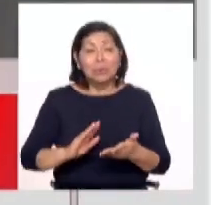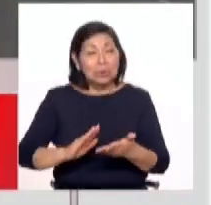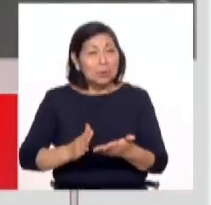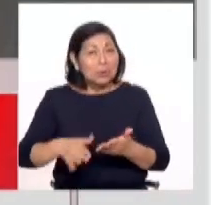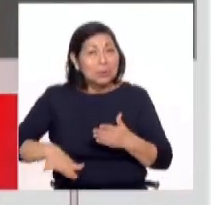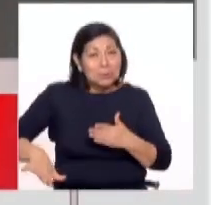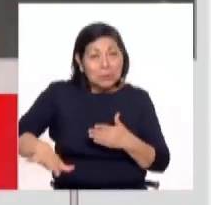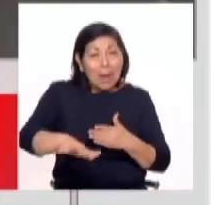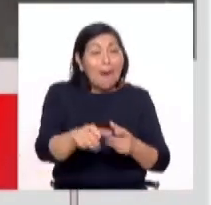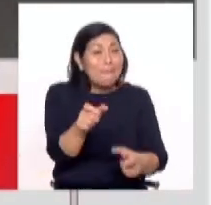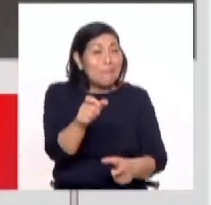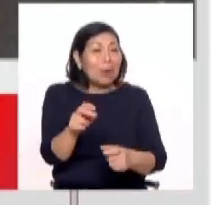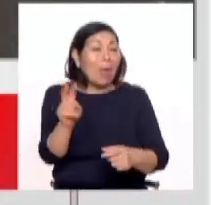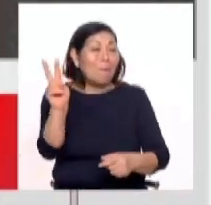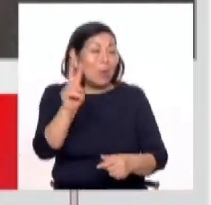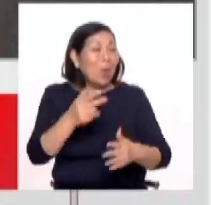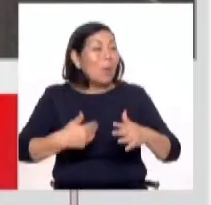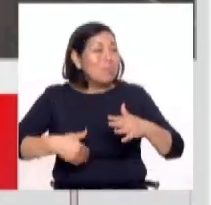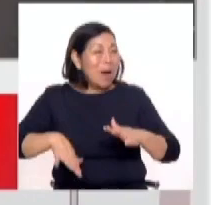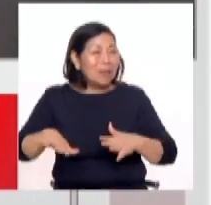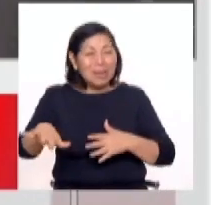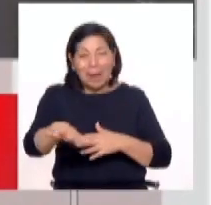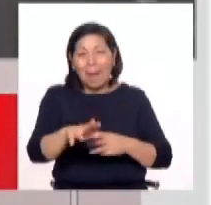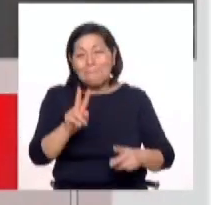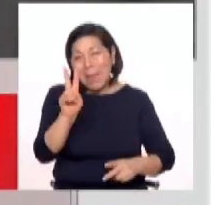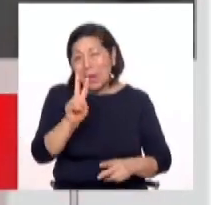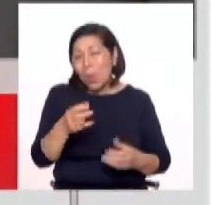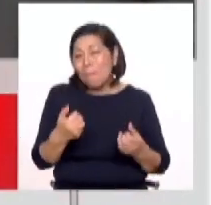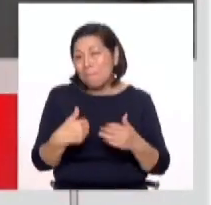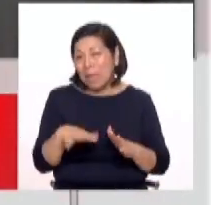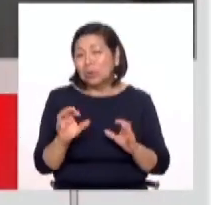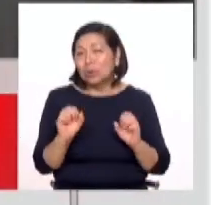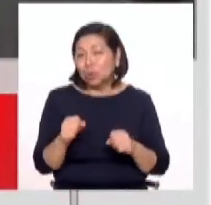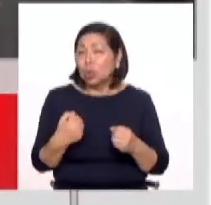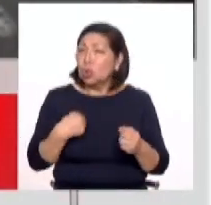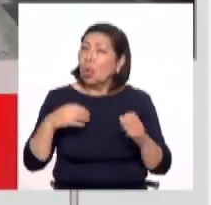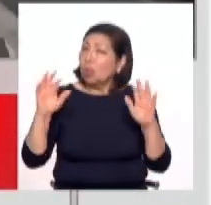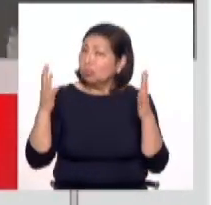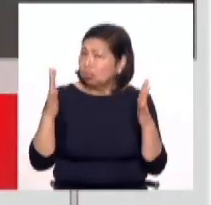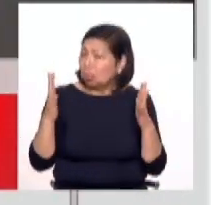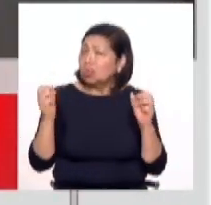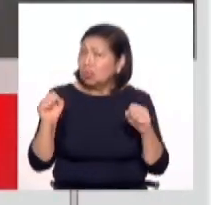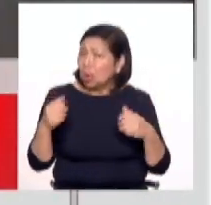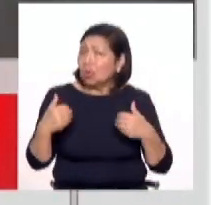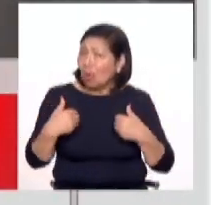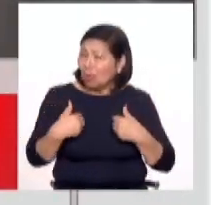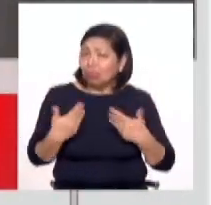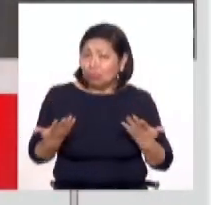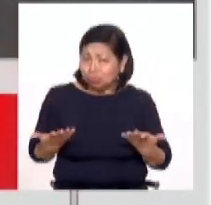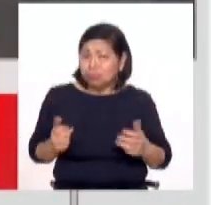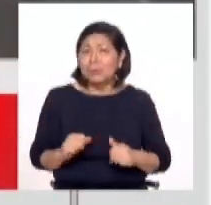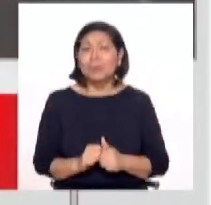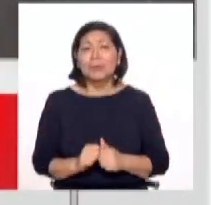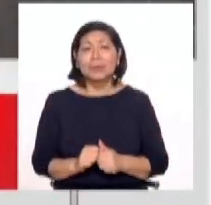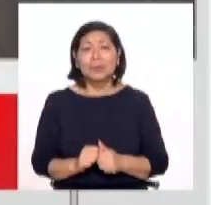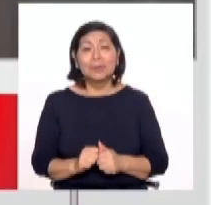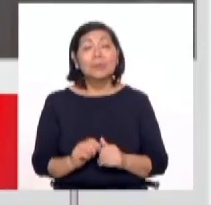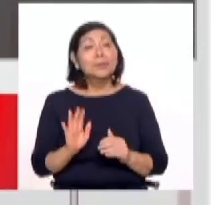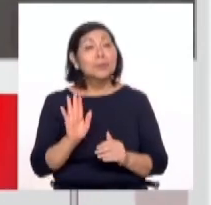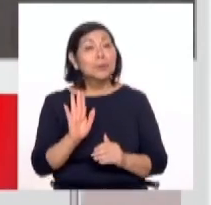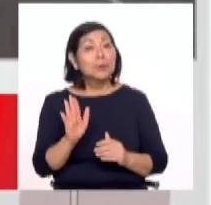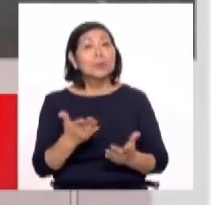comunidad de ciudadanos venezolanos que se encuentran aquí y que nosotros aplaudimos a aquellos quienes están